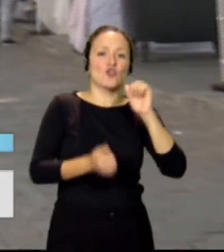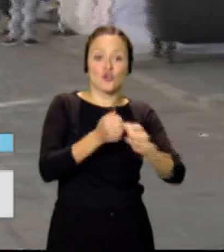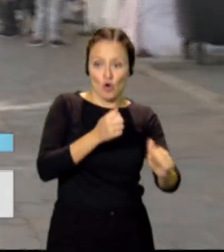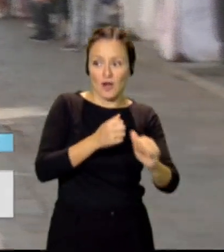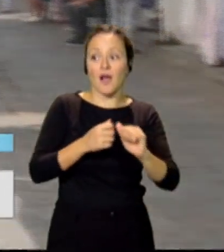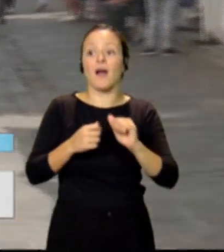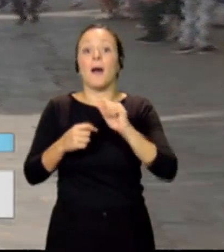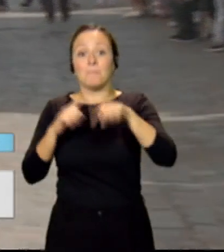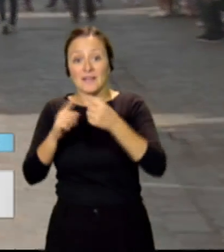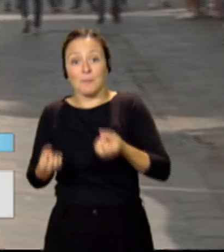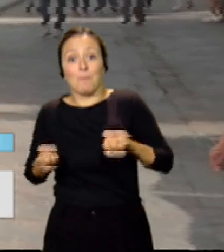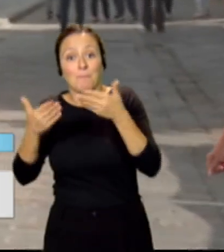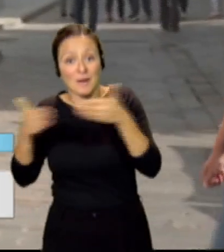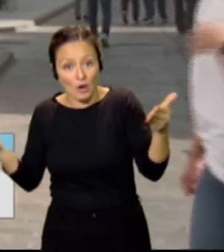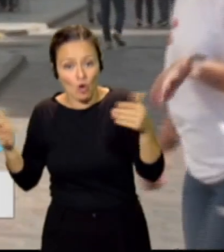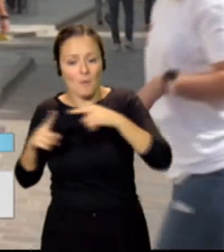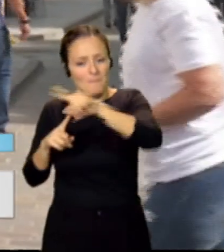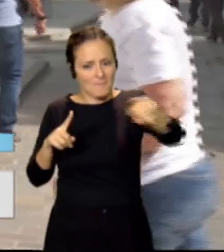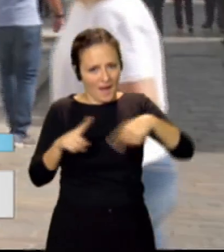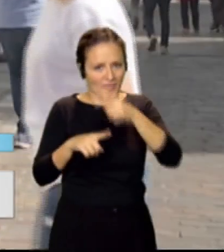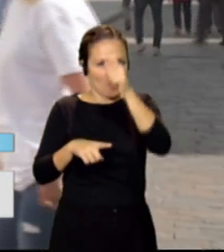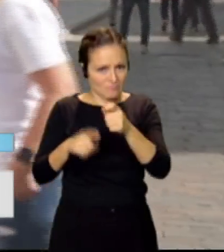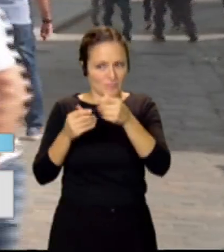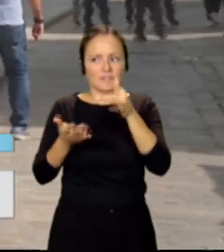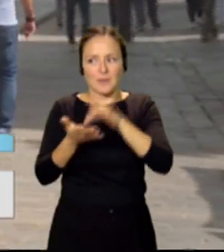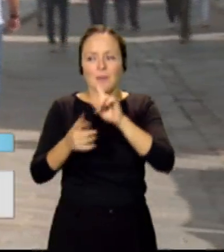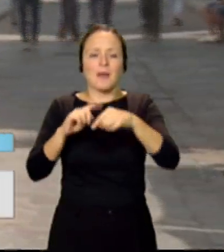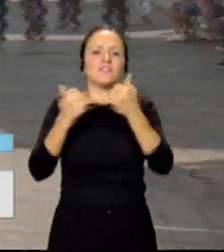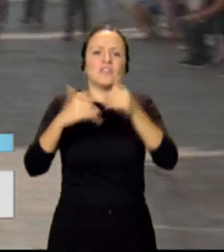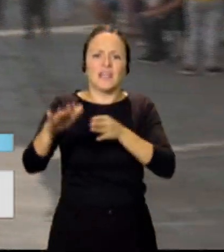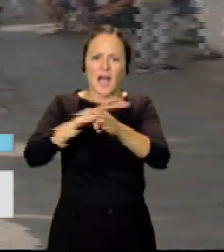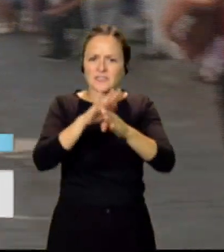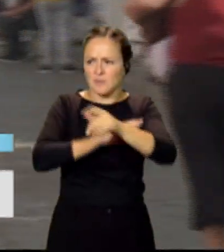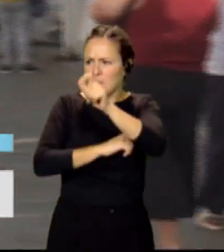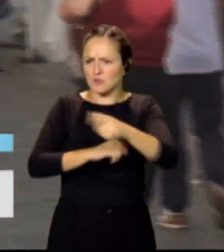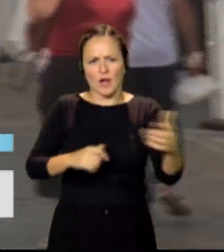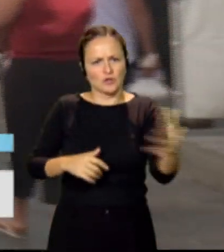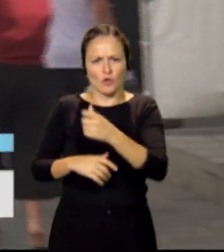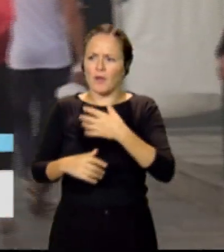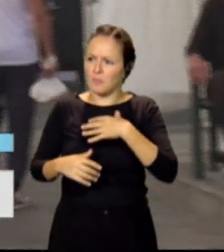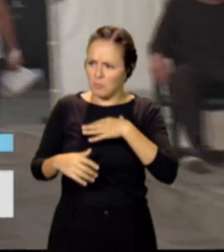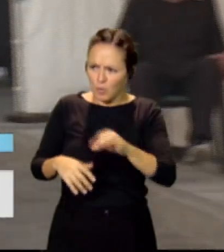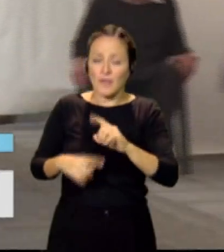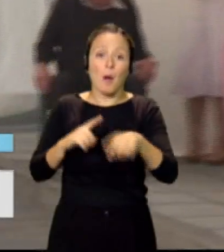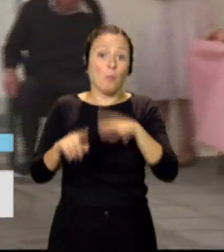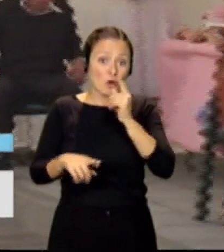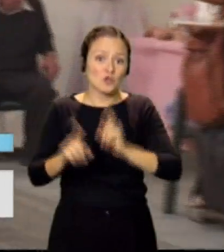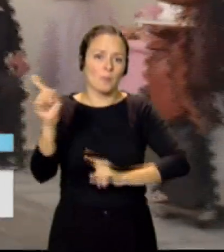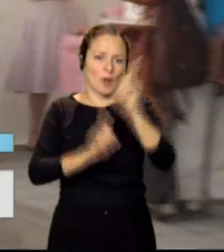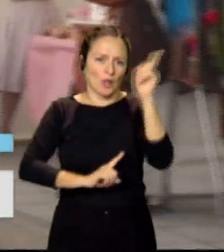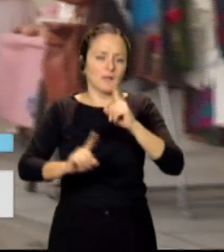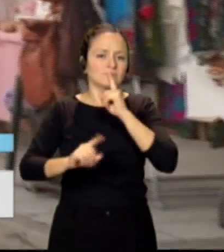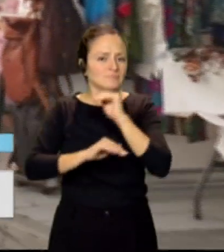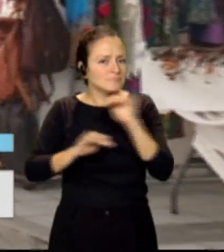también lo hicimos en la plaza, apostamos por unas fiestas accesibles para todos los públicos, por eso que nuestra pirotecnia es silenciosa, sin